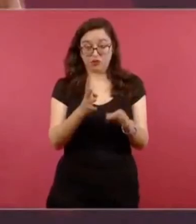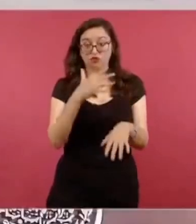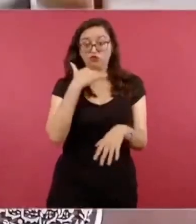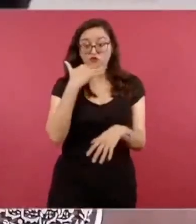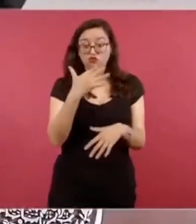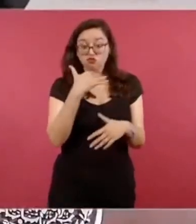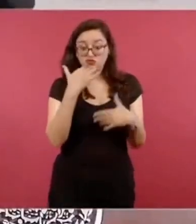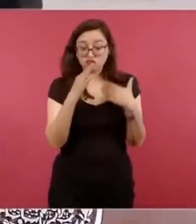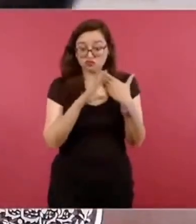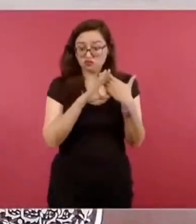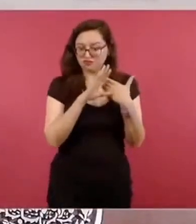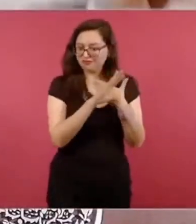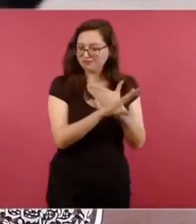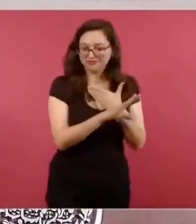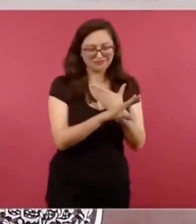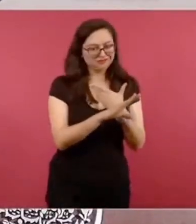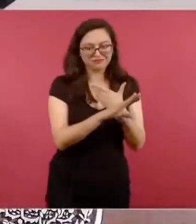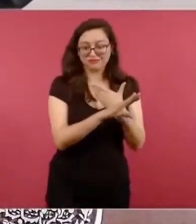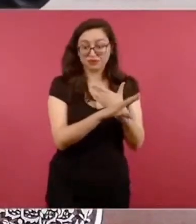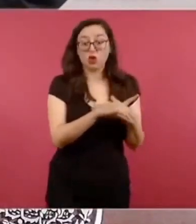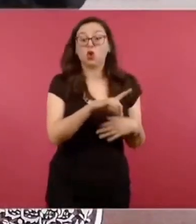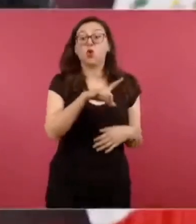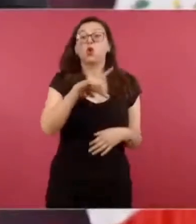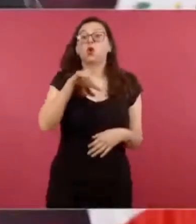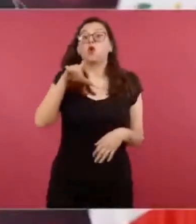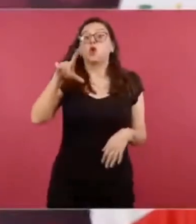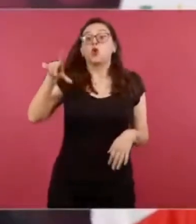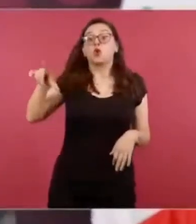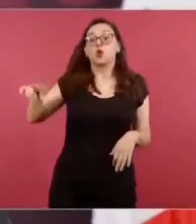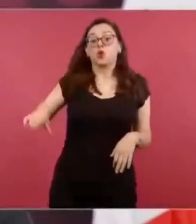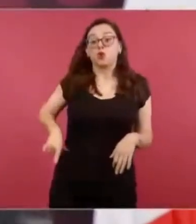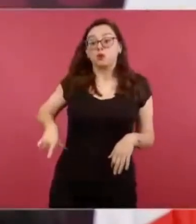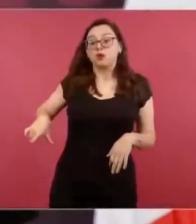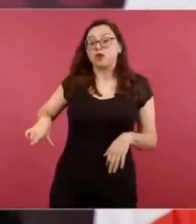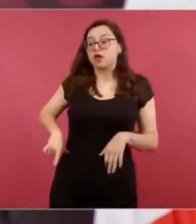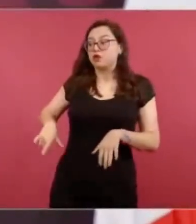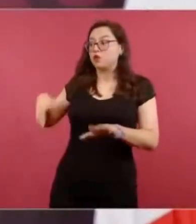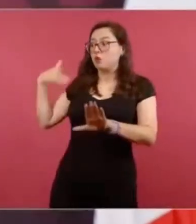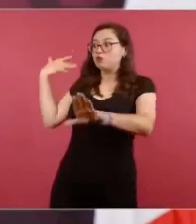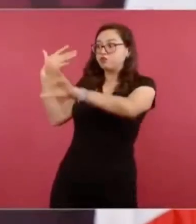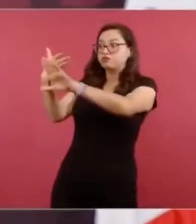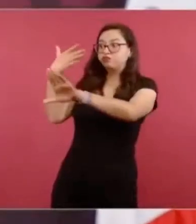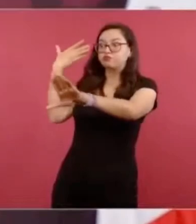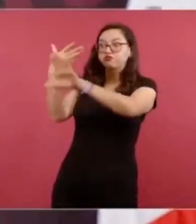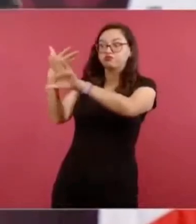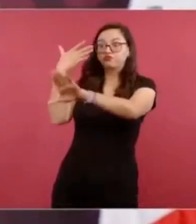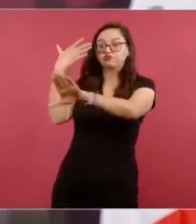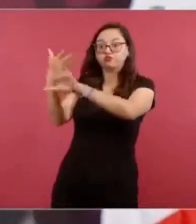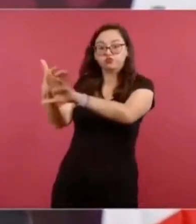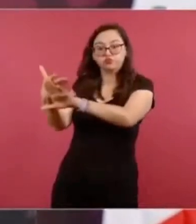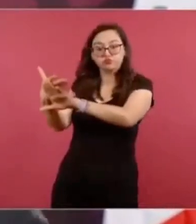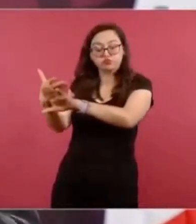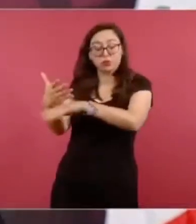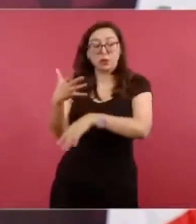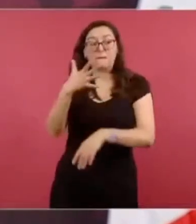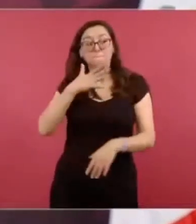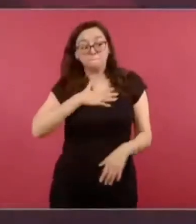atacar a un gobierno legal, legítimamente constituido, a nuestro gobierno,